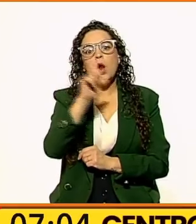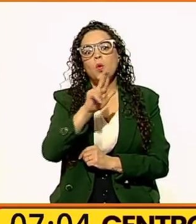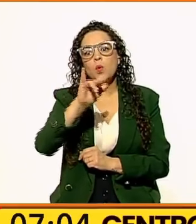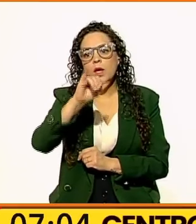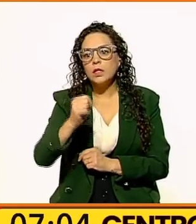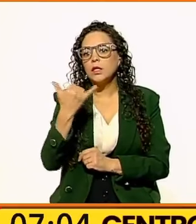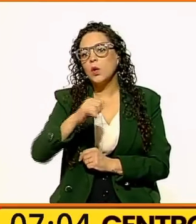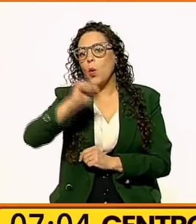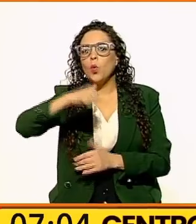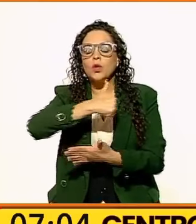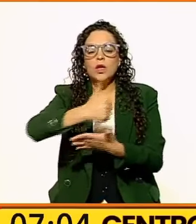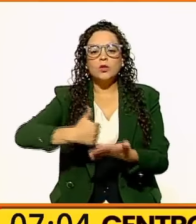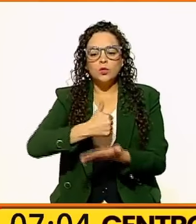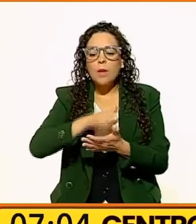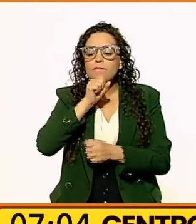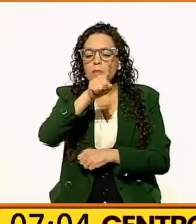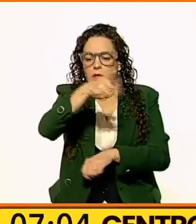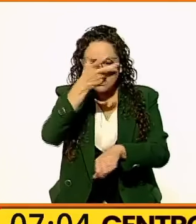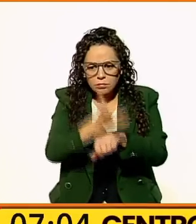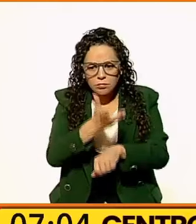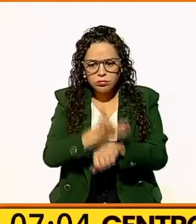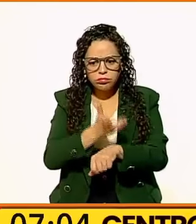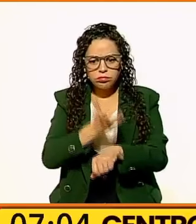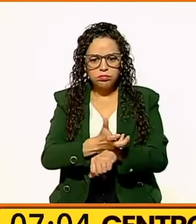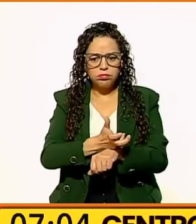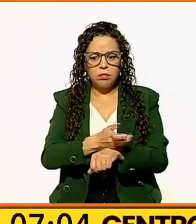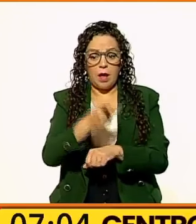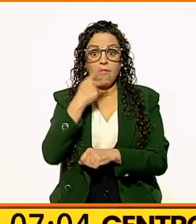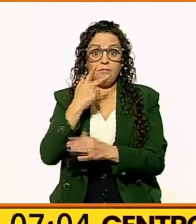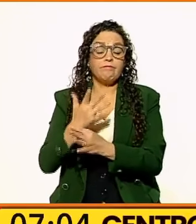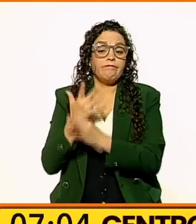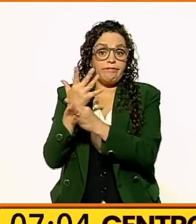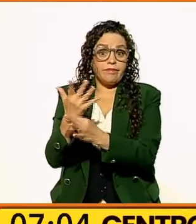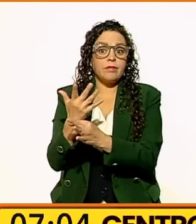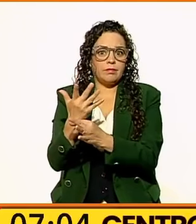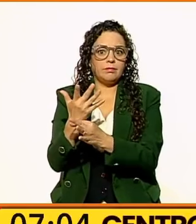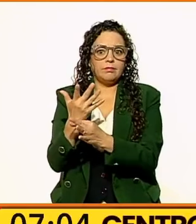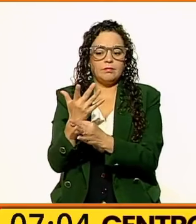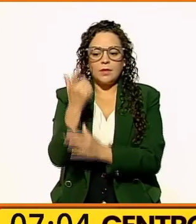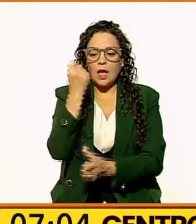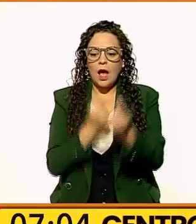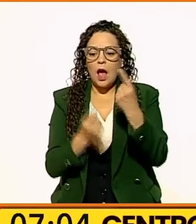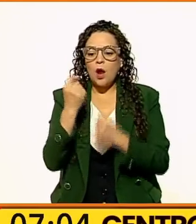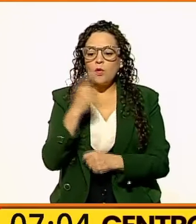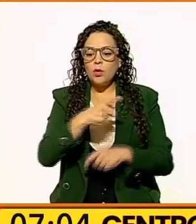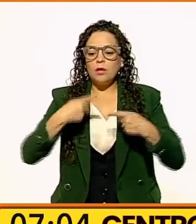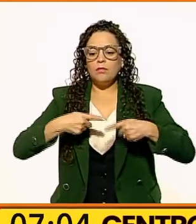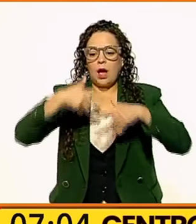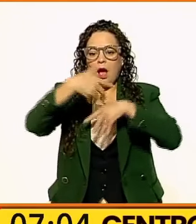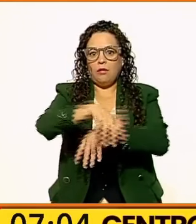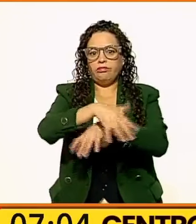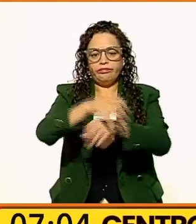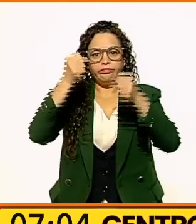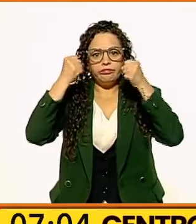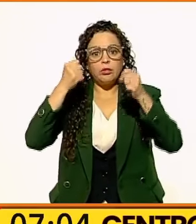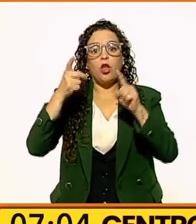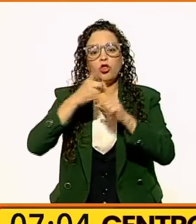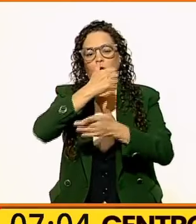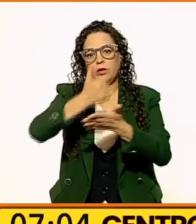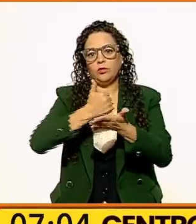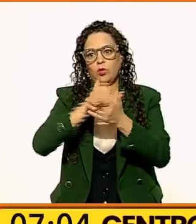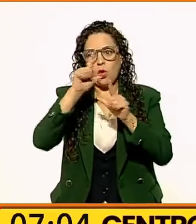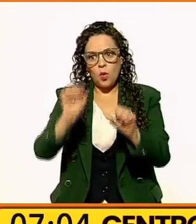otras ciudades de los Estados Unidos. También él habló de esto en el caso de algunas protestas en la ciudad de Los Ángeles y